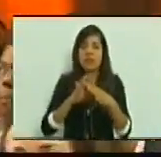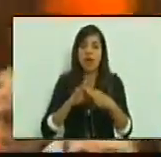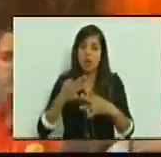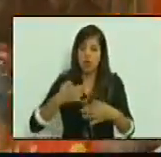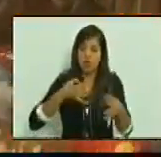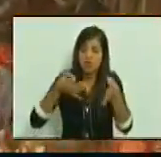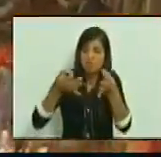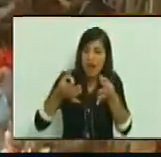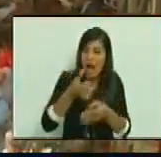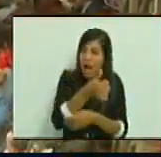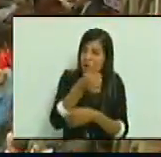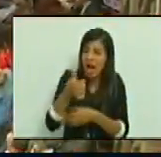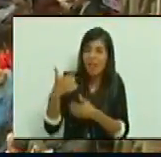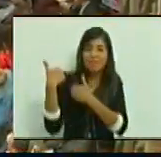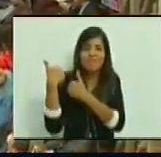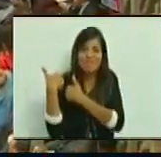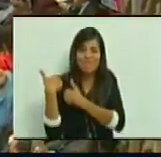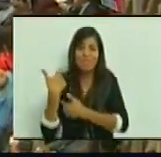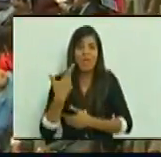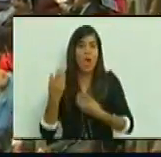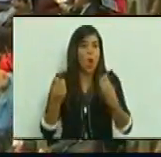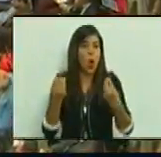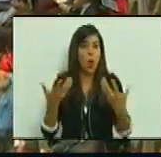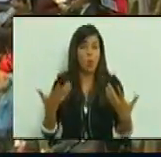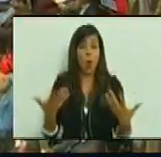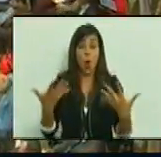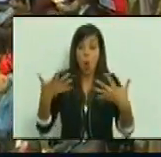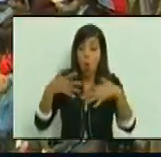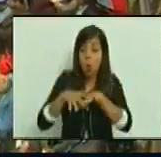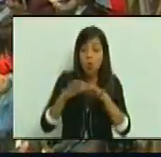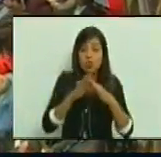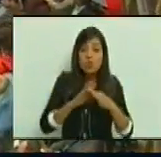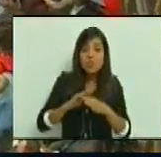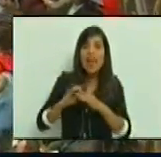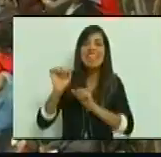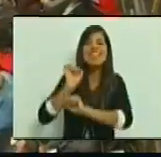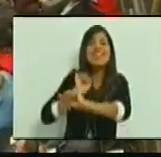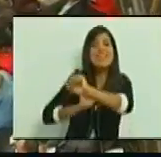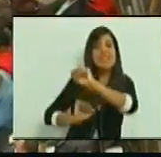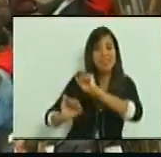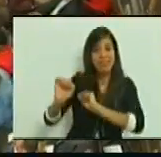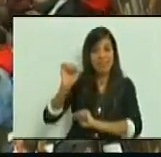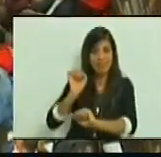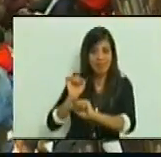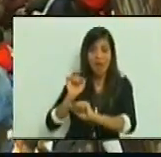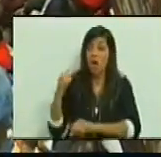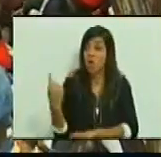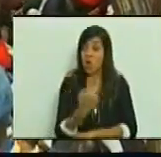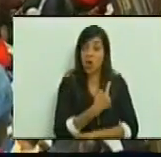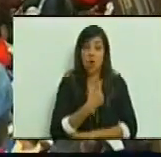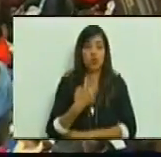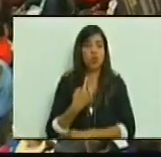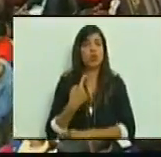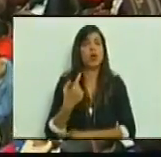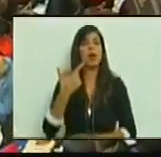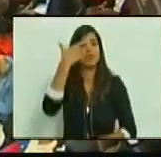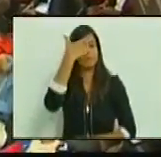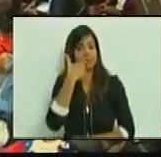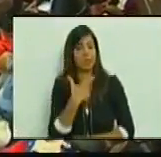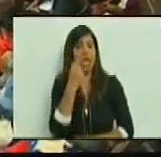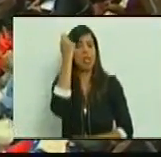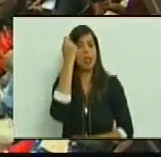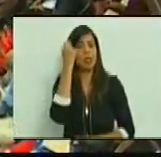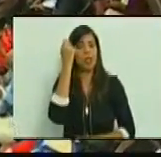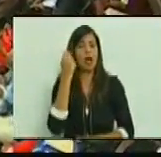definición de cada uno de los actores, cómo en unidad nos vamos a defender. Nosotros como instrumento, ¿no? Y nosotros vamos a insistir